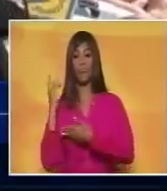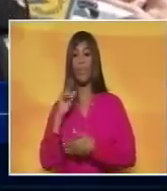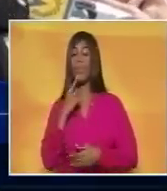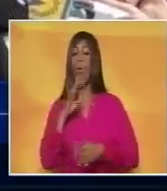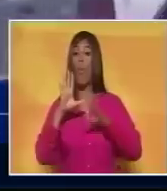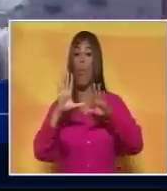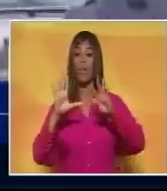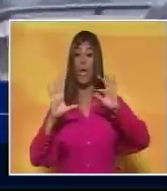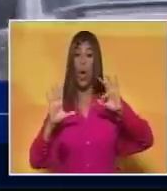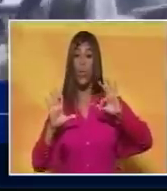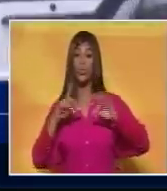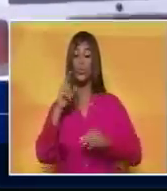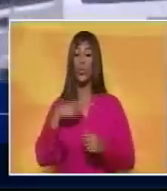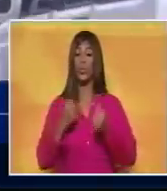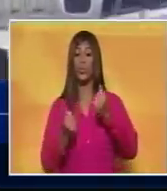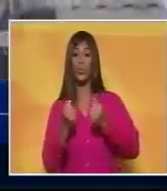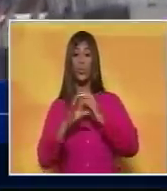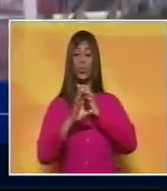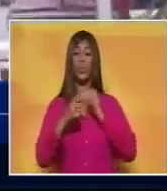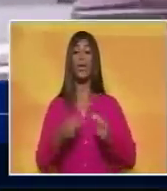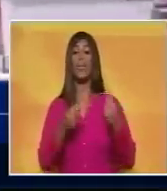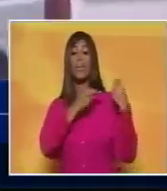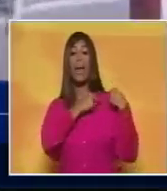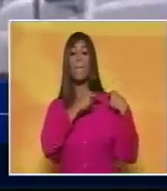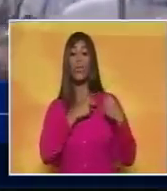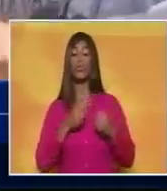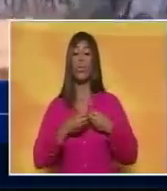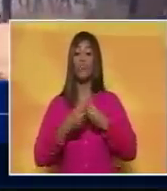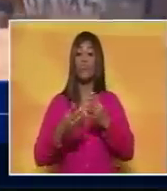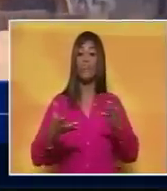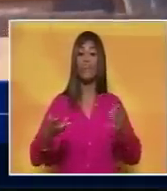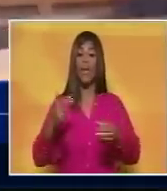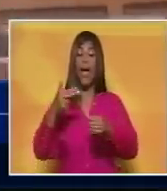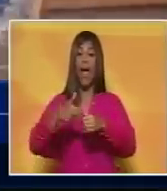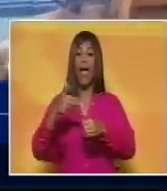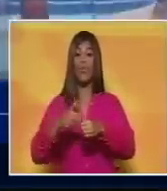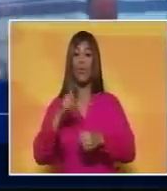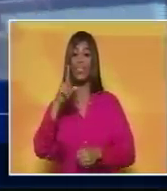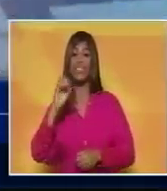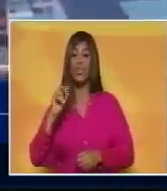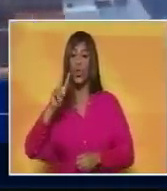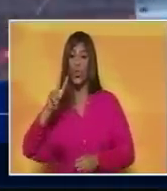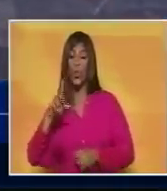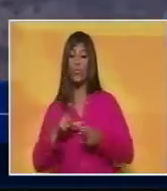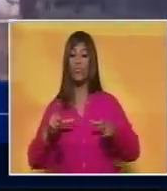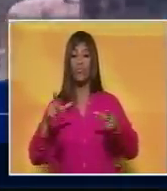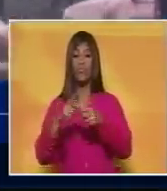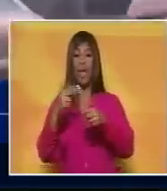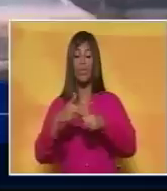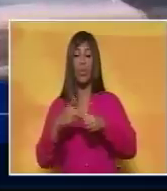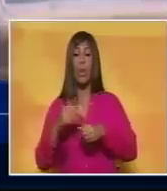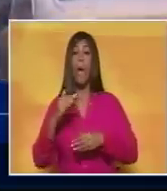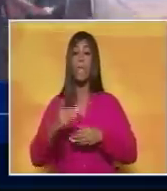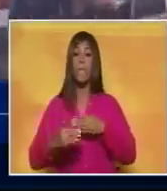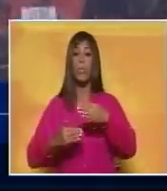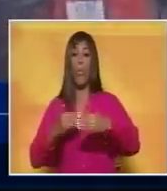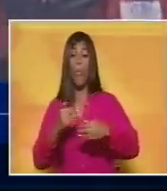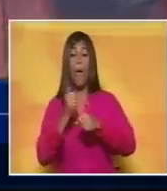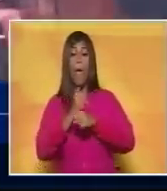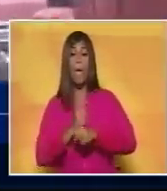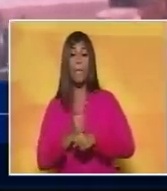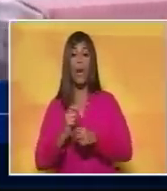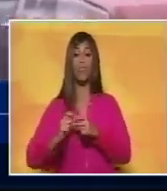gandolas se encargan de la distribución de gasolina en las 102 estaciones de servicio de la entidad, por lo que aseveró que progresivamente se